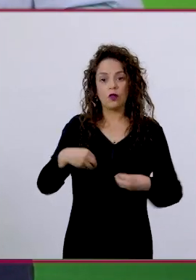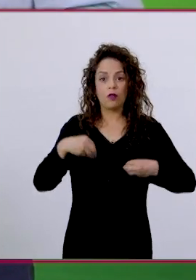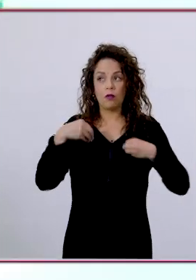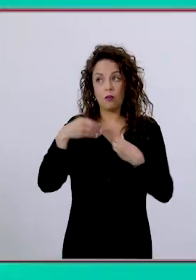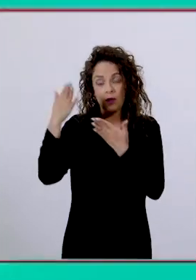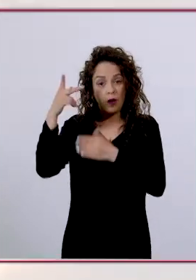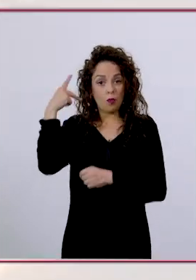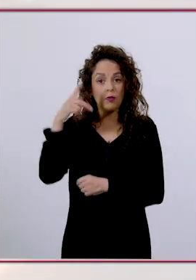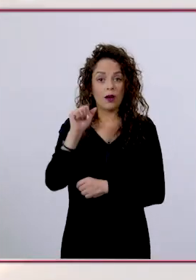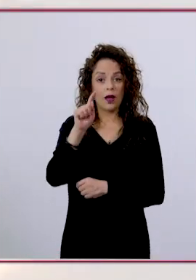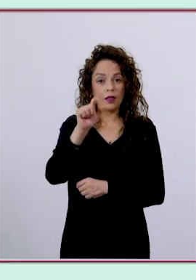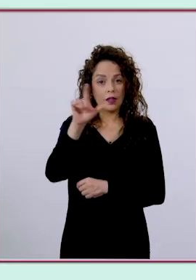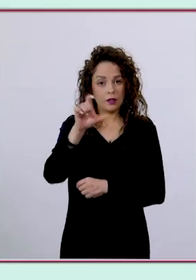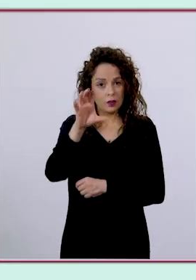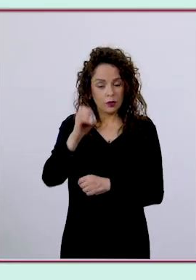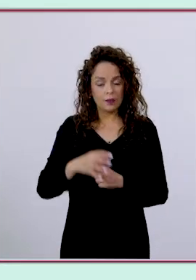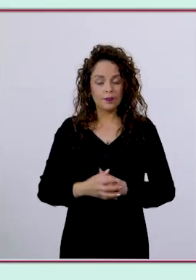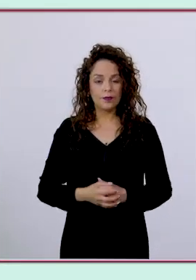Atlixco.